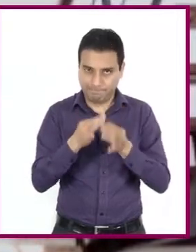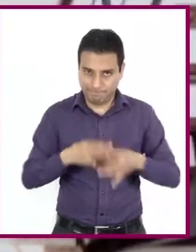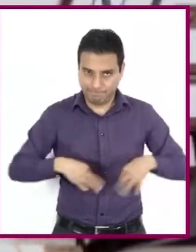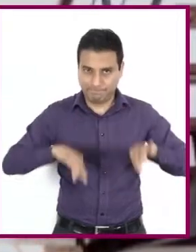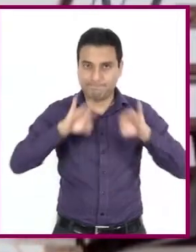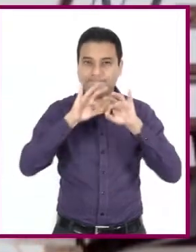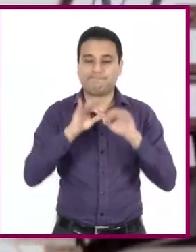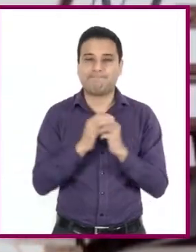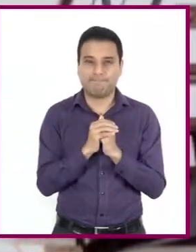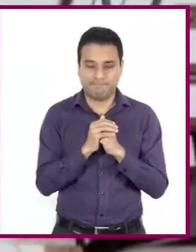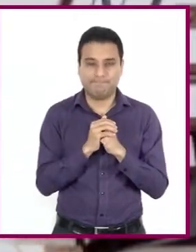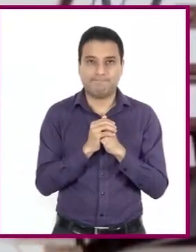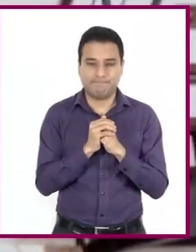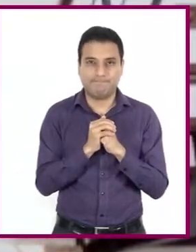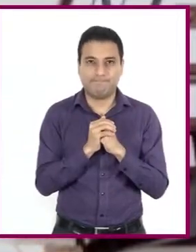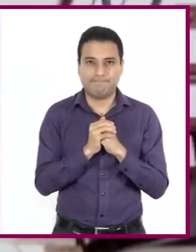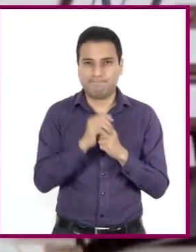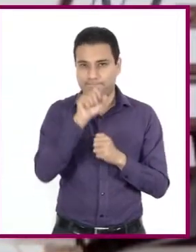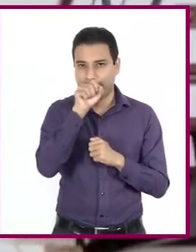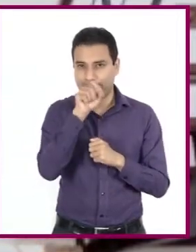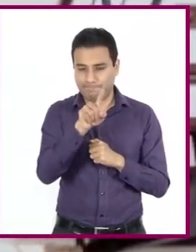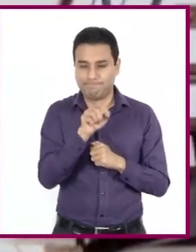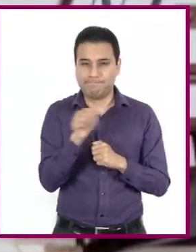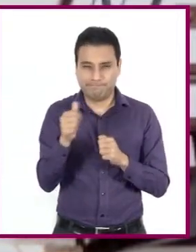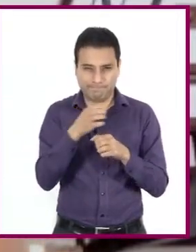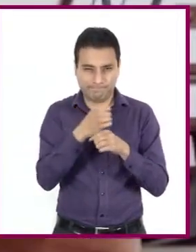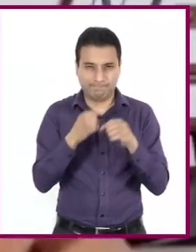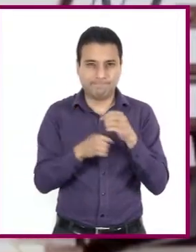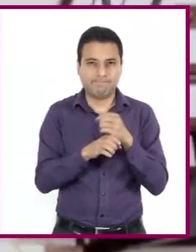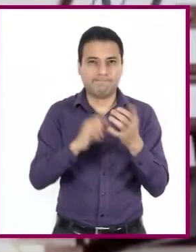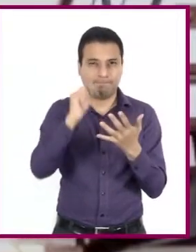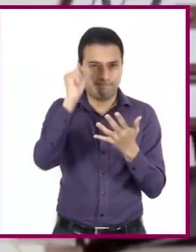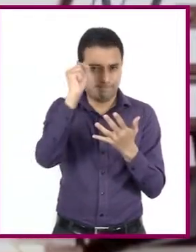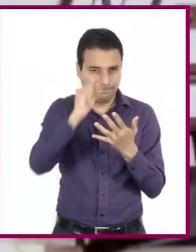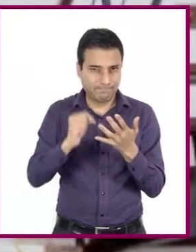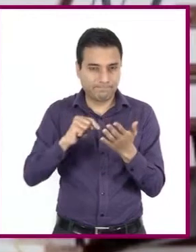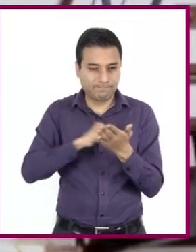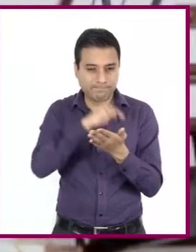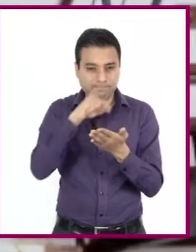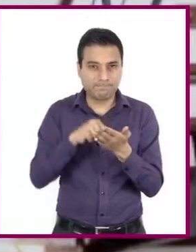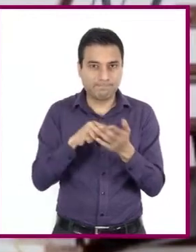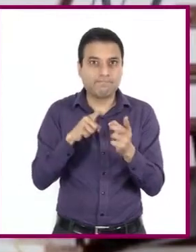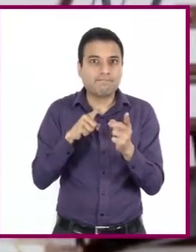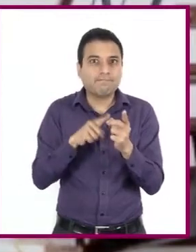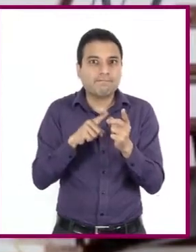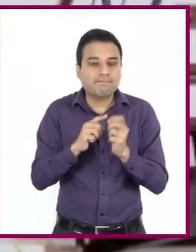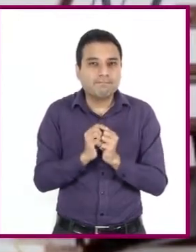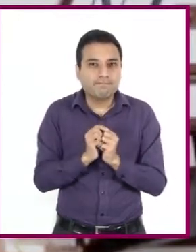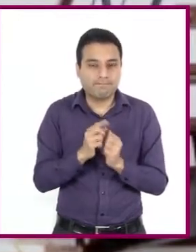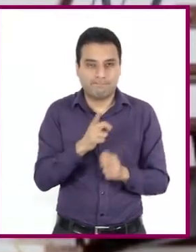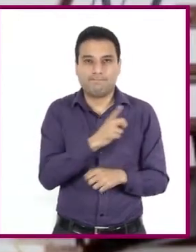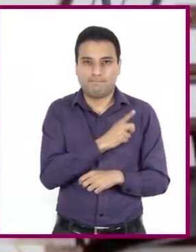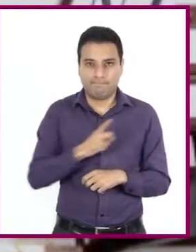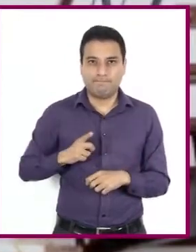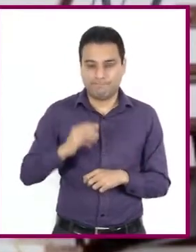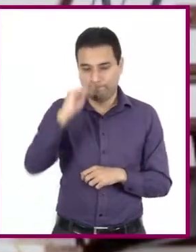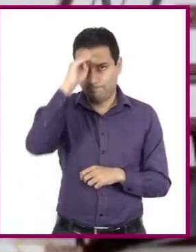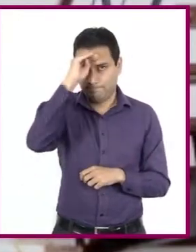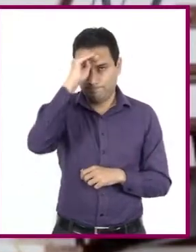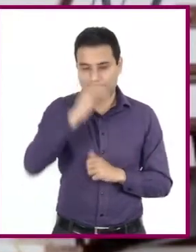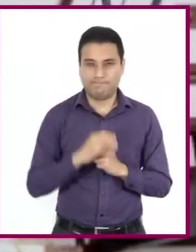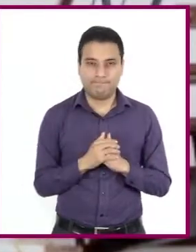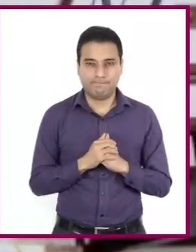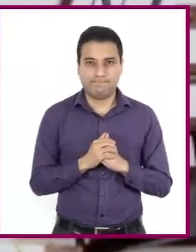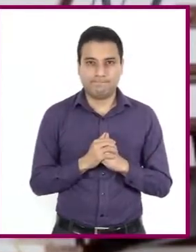va junto con otros elementos, que es el espacio en el que está esa palabra, ese poema.